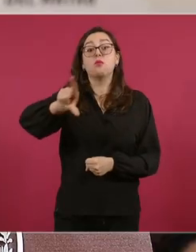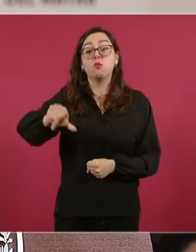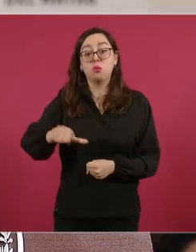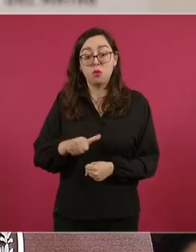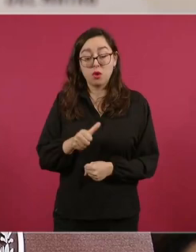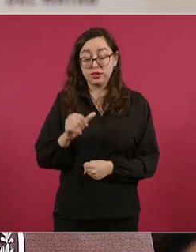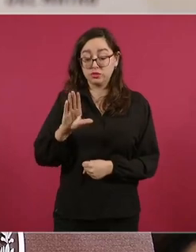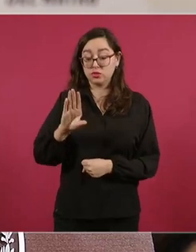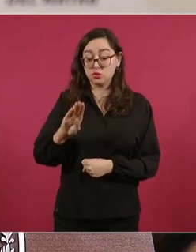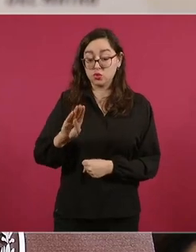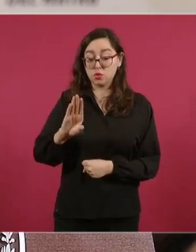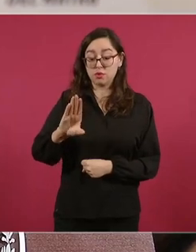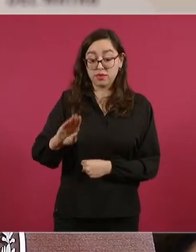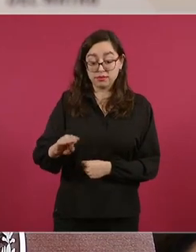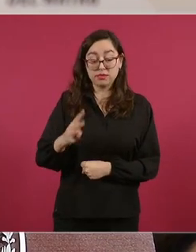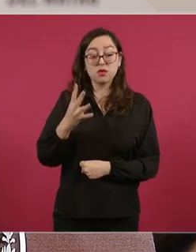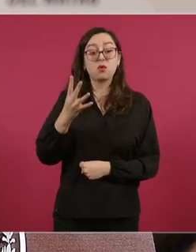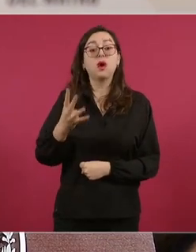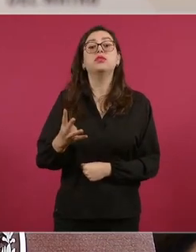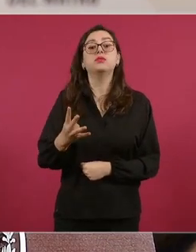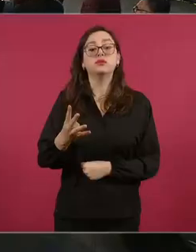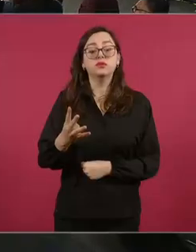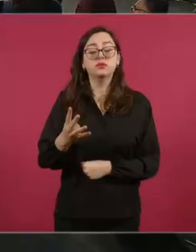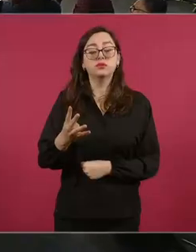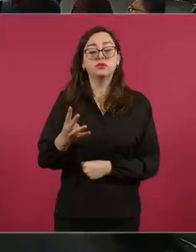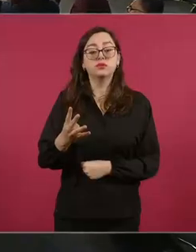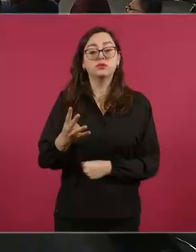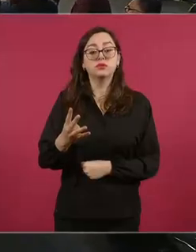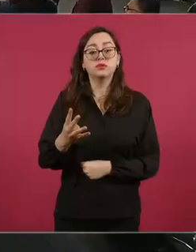digo, para el 94,